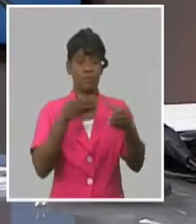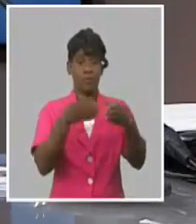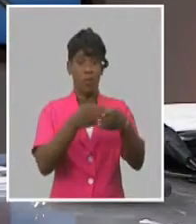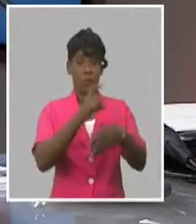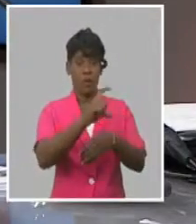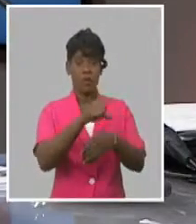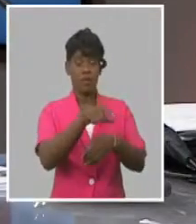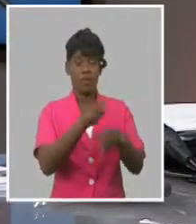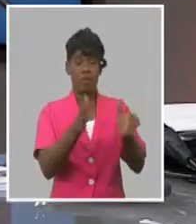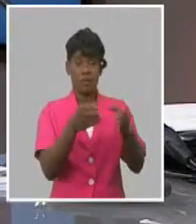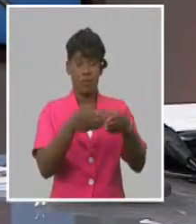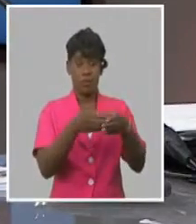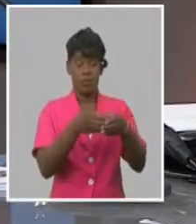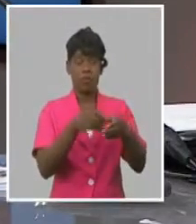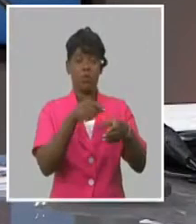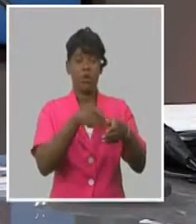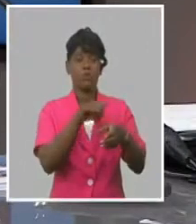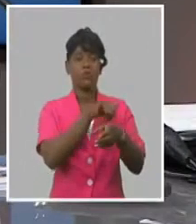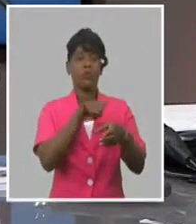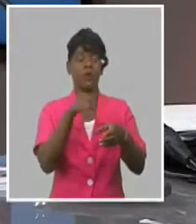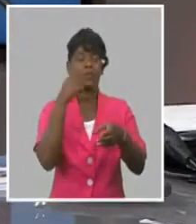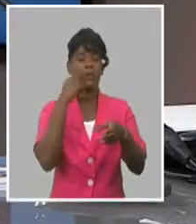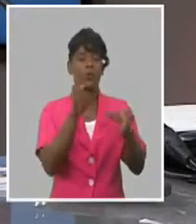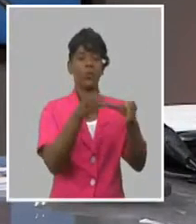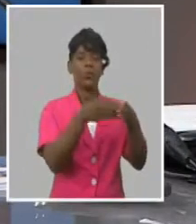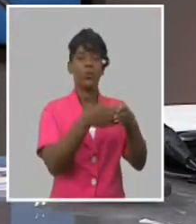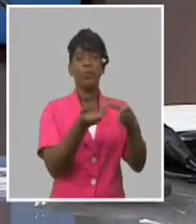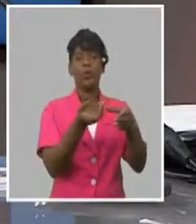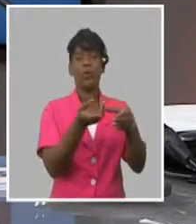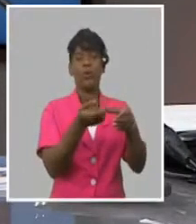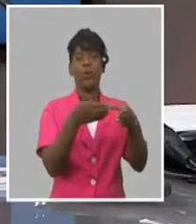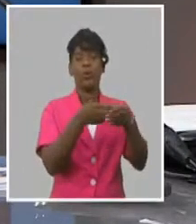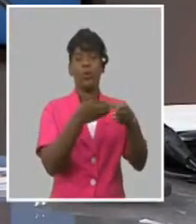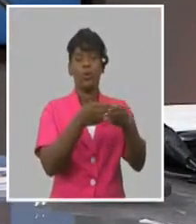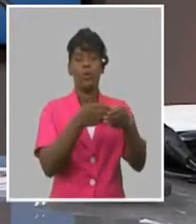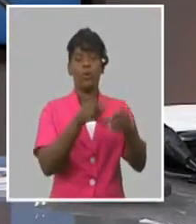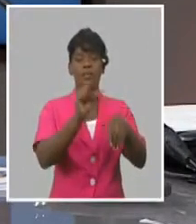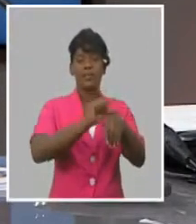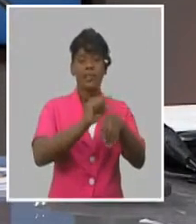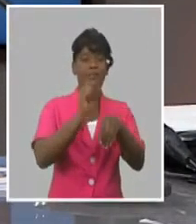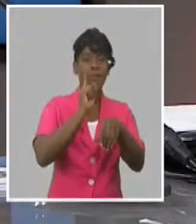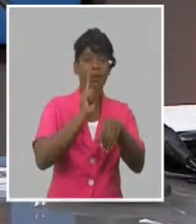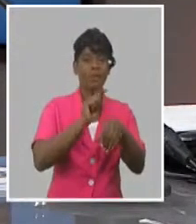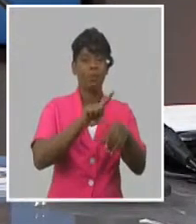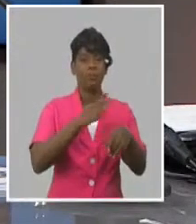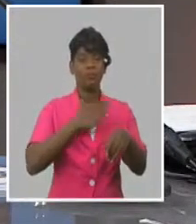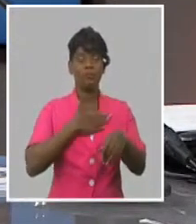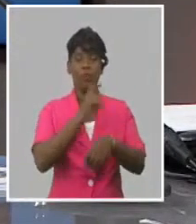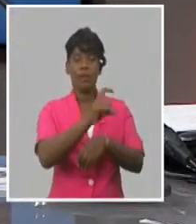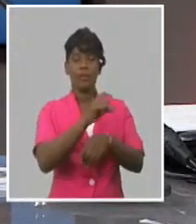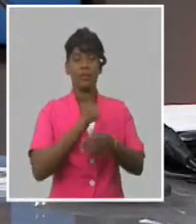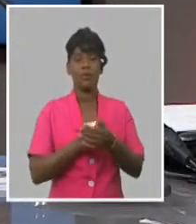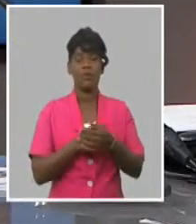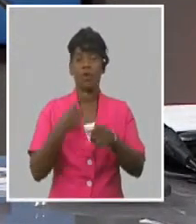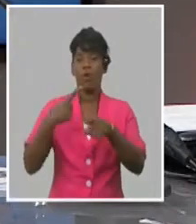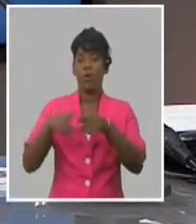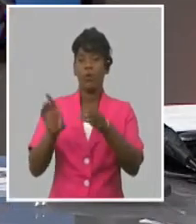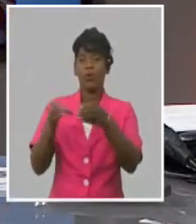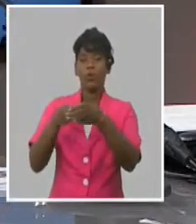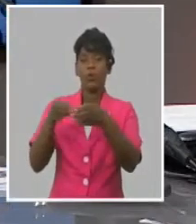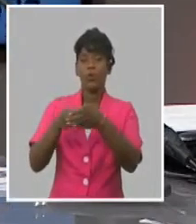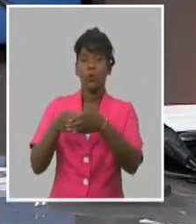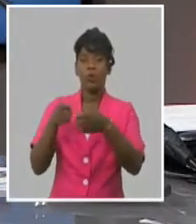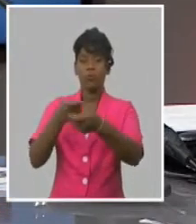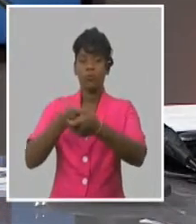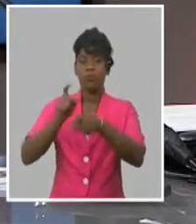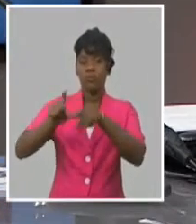una economía donde el fenómeno del cooperativismo no le es nuevo, pero